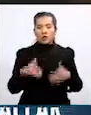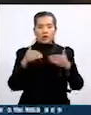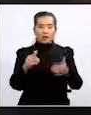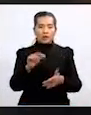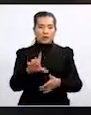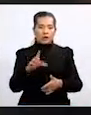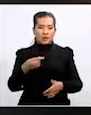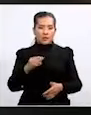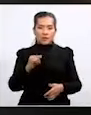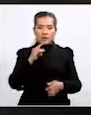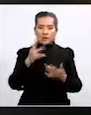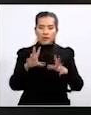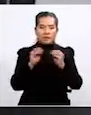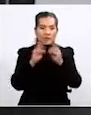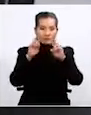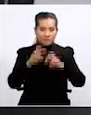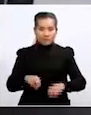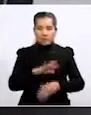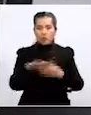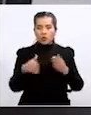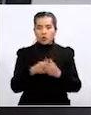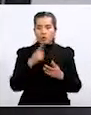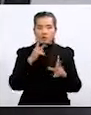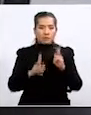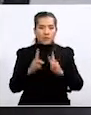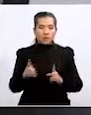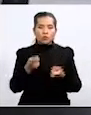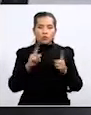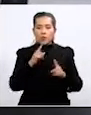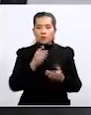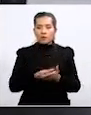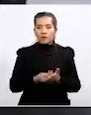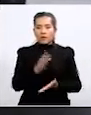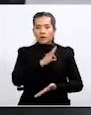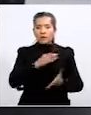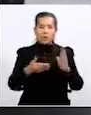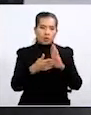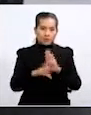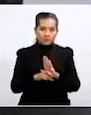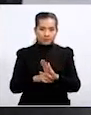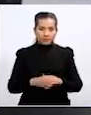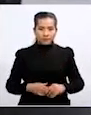que hoy se lleva adelante en la Fiscalía Especializada de Legitimación de Ganancias Ilícitas.